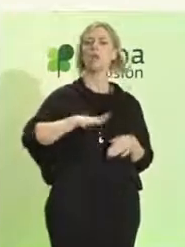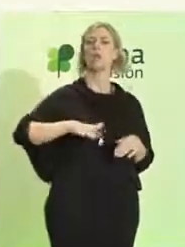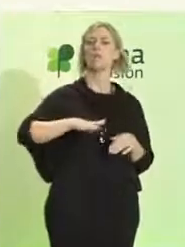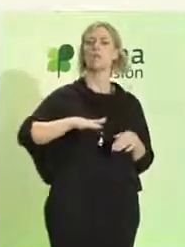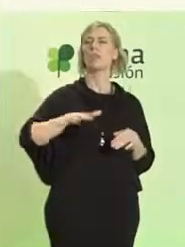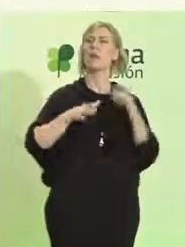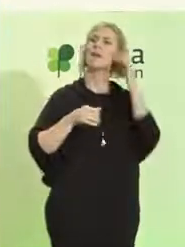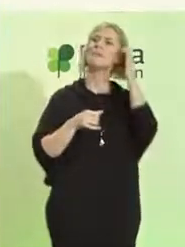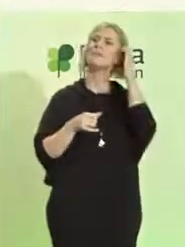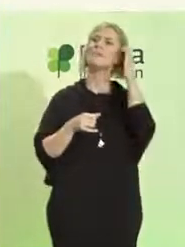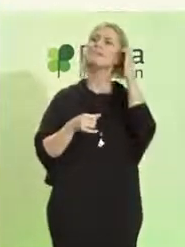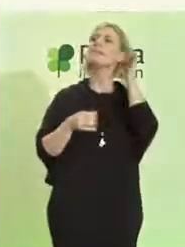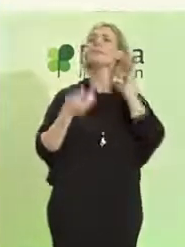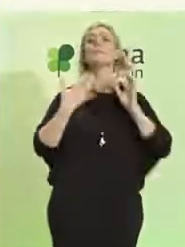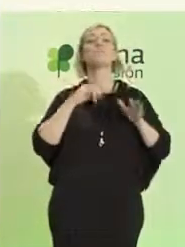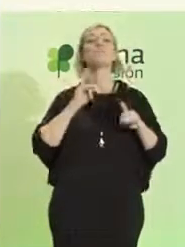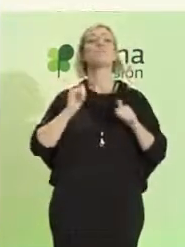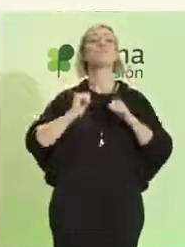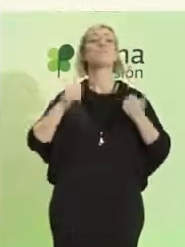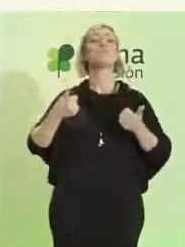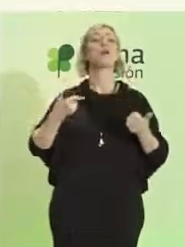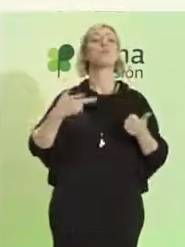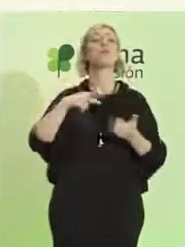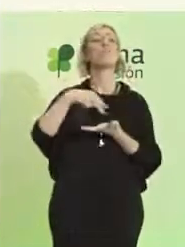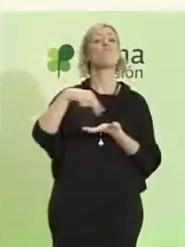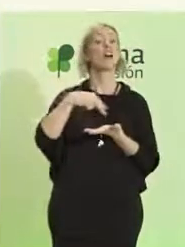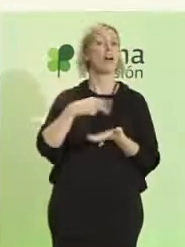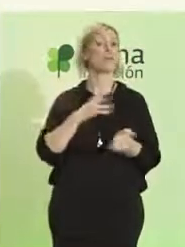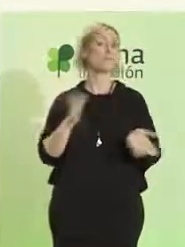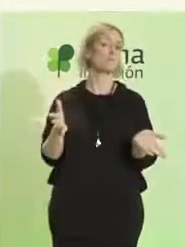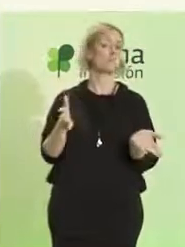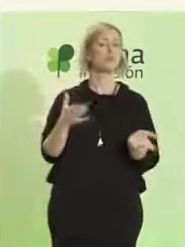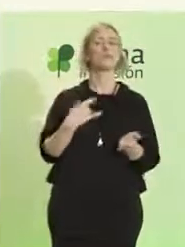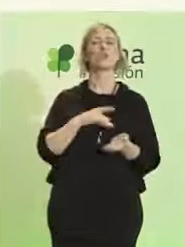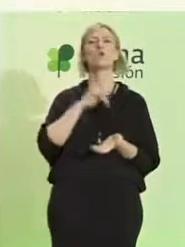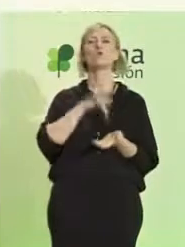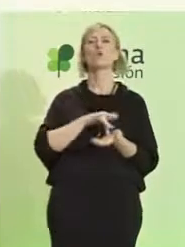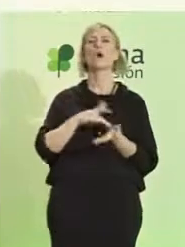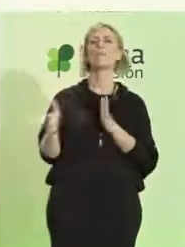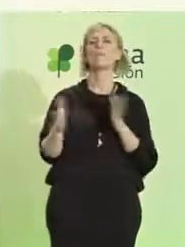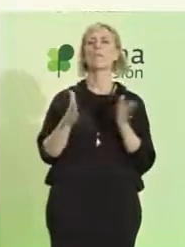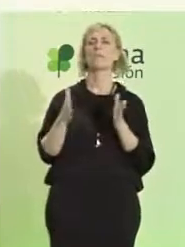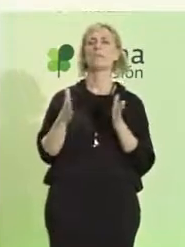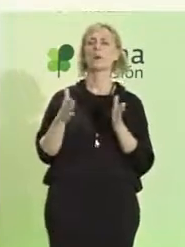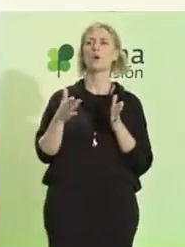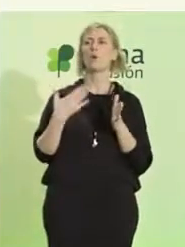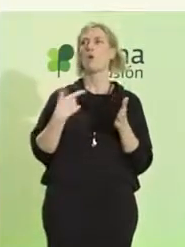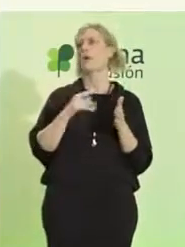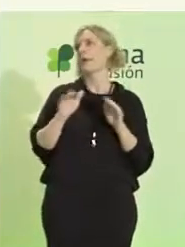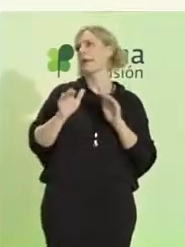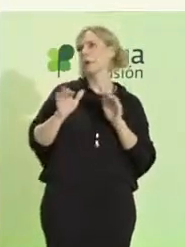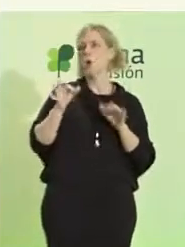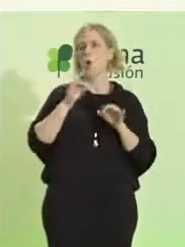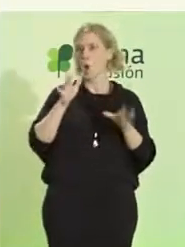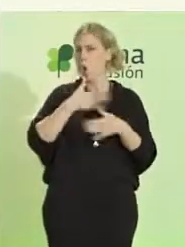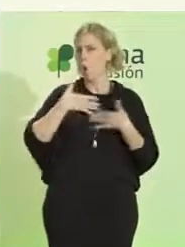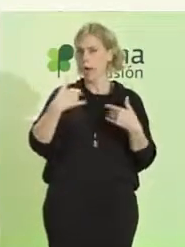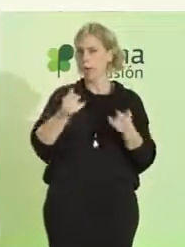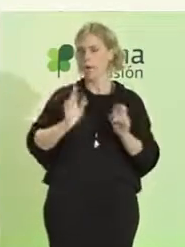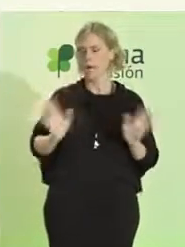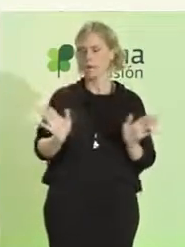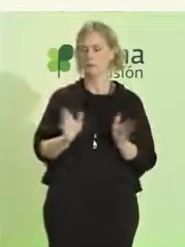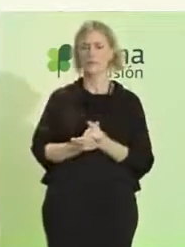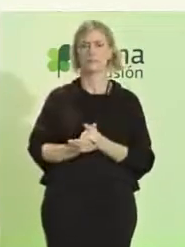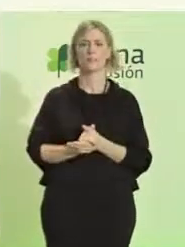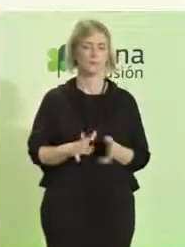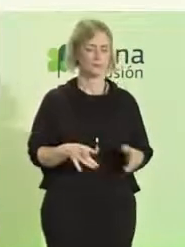algo institucional, empecéis bailando, sí que hay un momento, o reggaetón o lo que queráis, que yo sé que el reggaetón a veces pica, sí que se